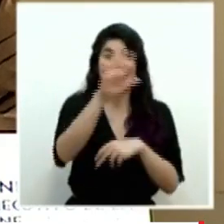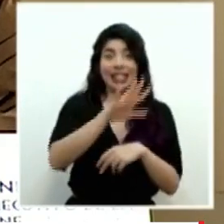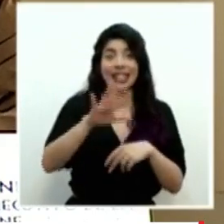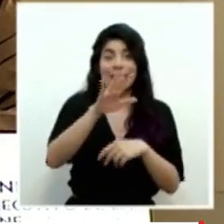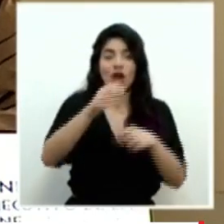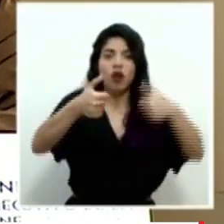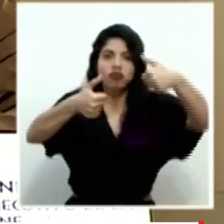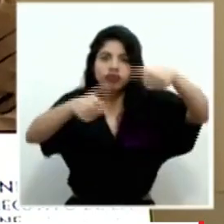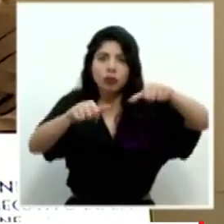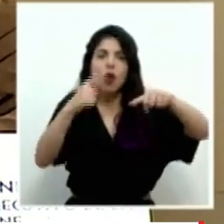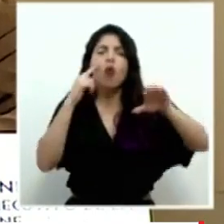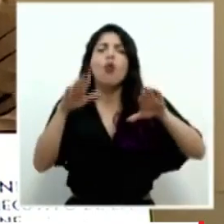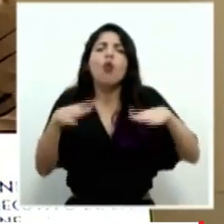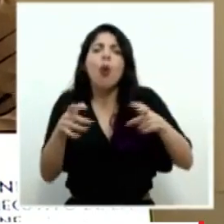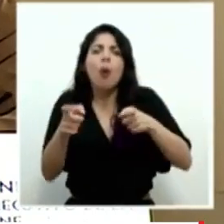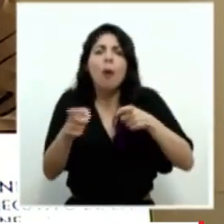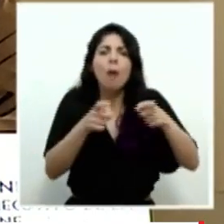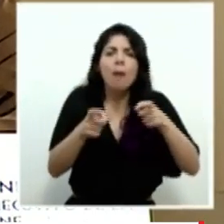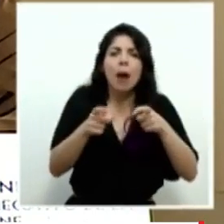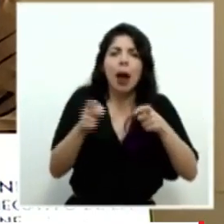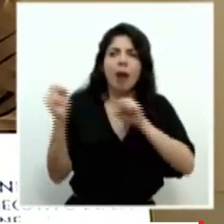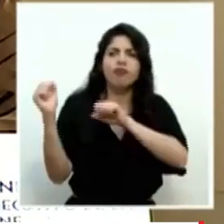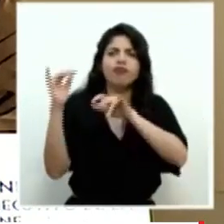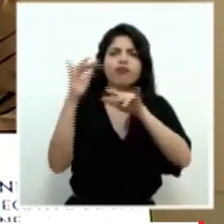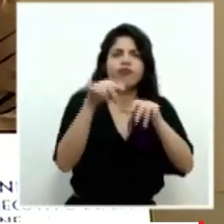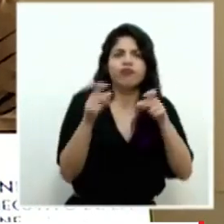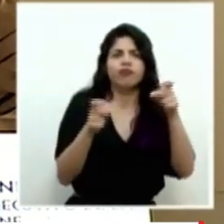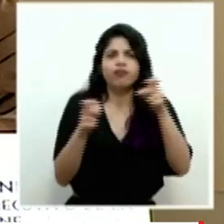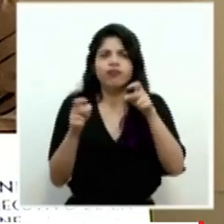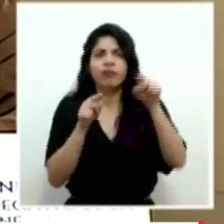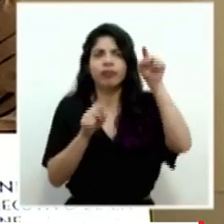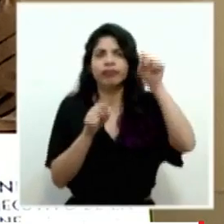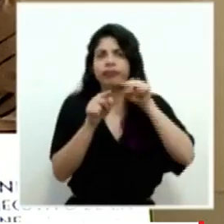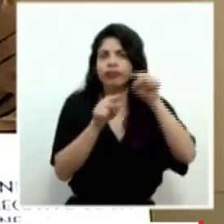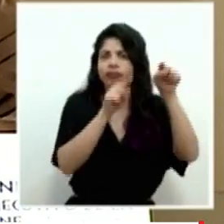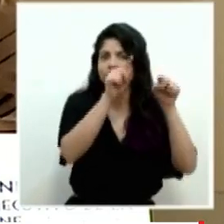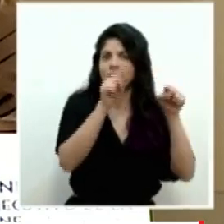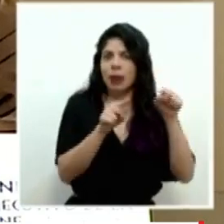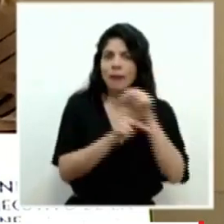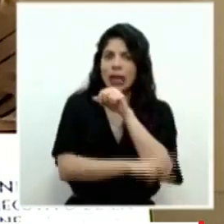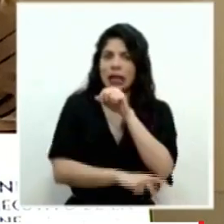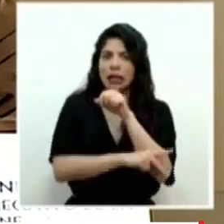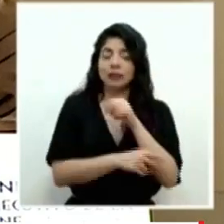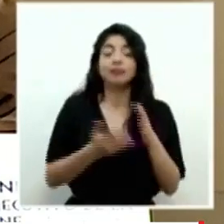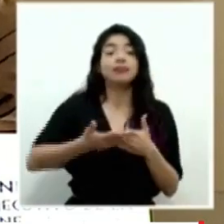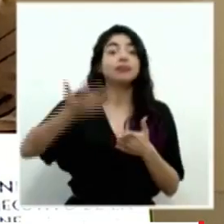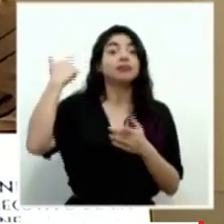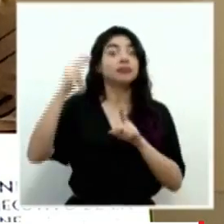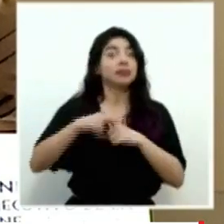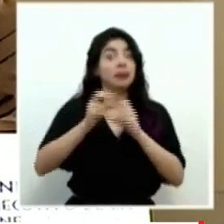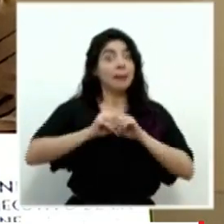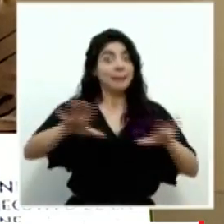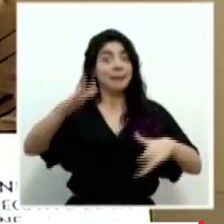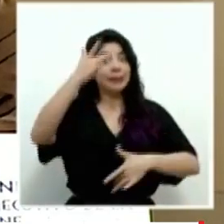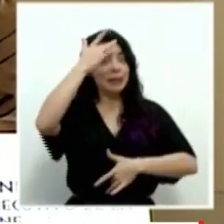poder administrar el flujo de migrantes. Desde el inicio de la pandemia también se